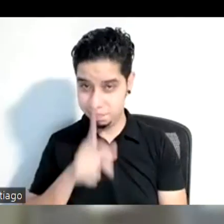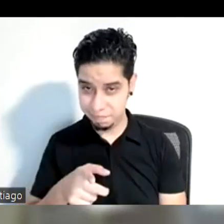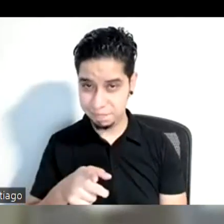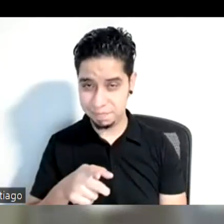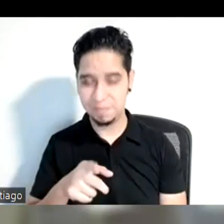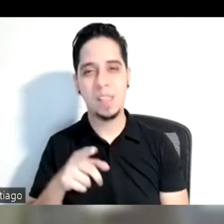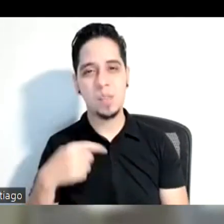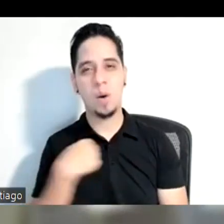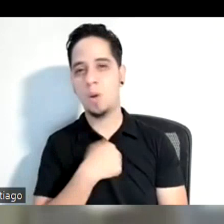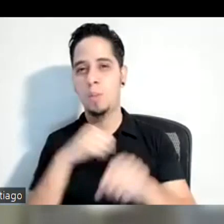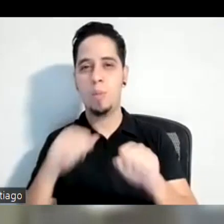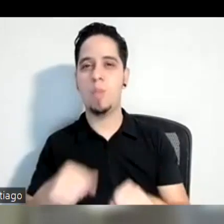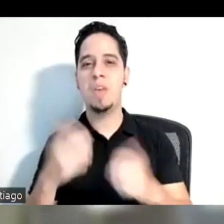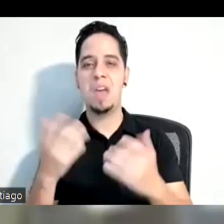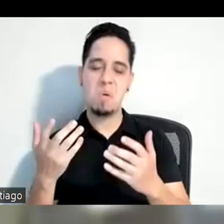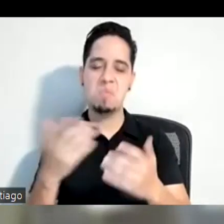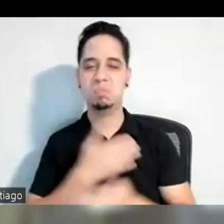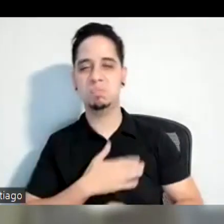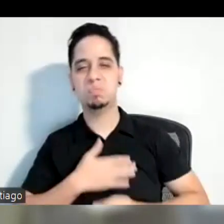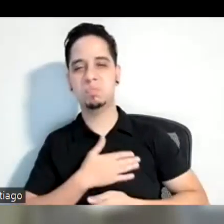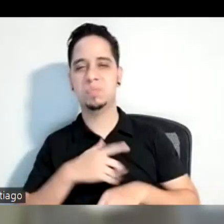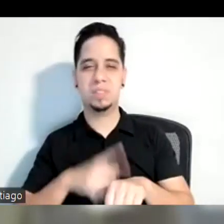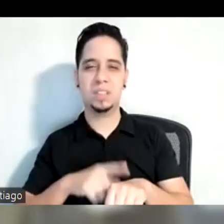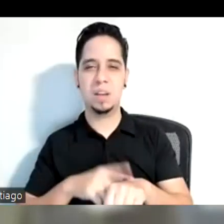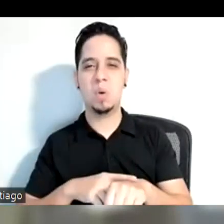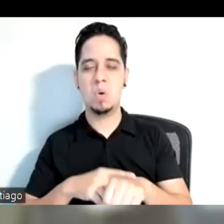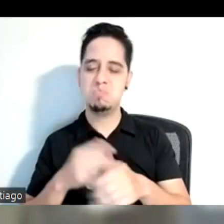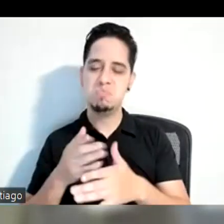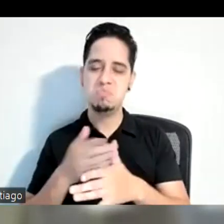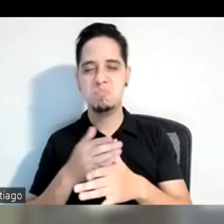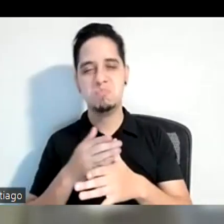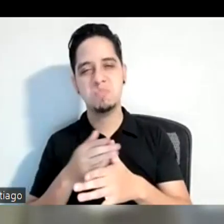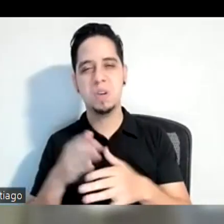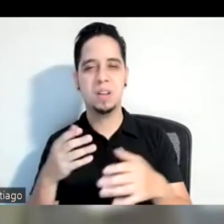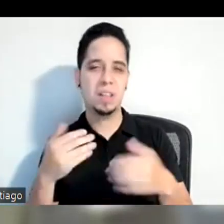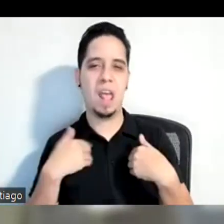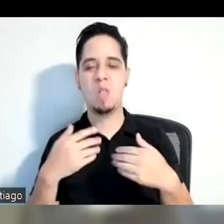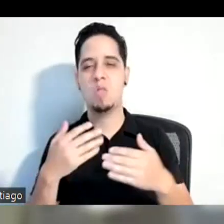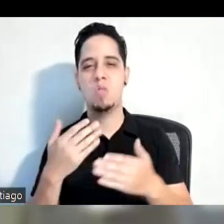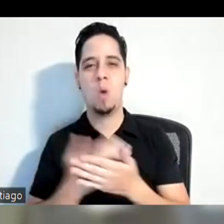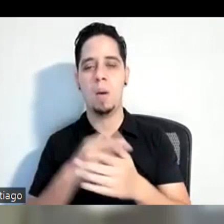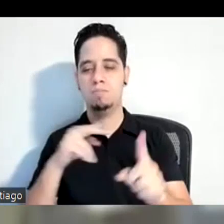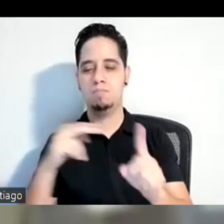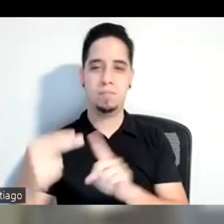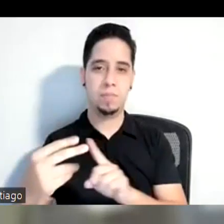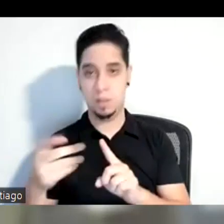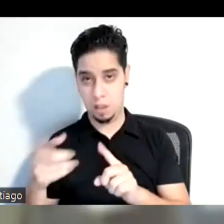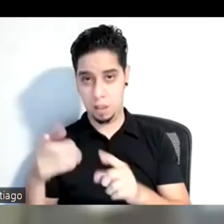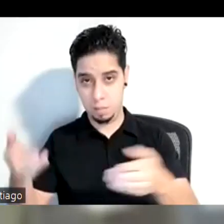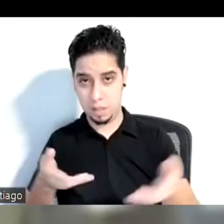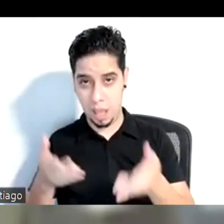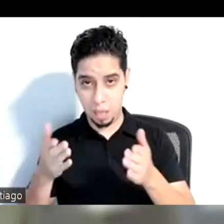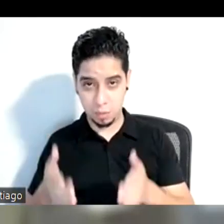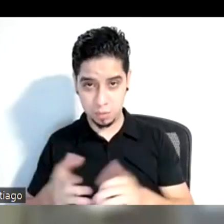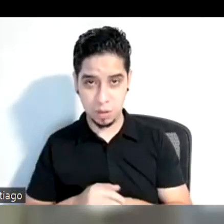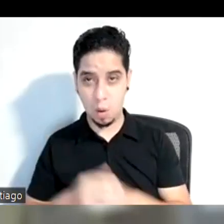podemos compartir momentos gratos y conocer nuevos ángulos de estos invitados. Y hoy tenemos